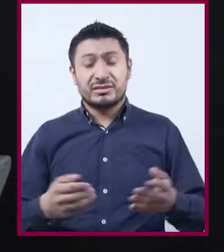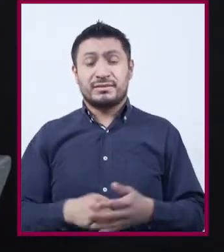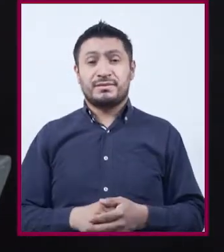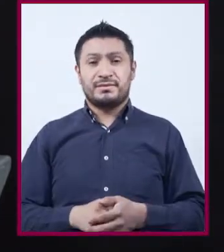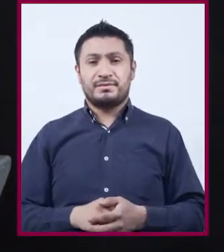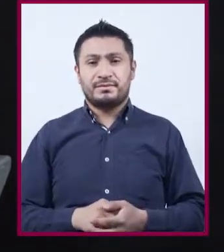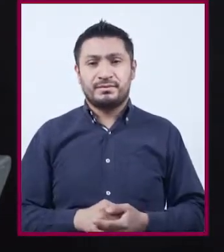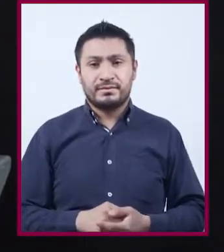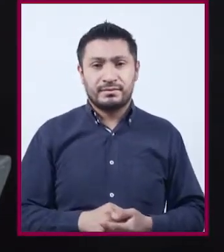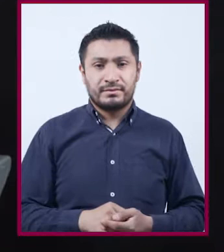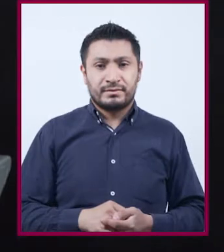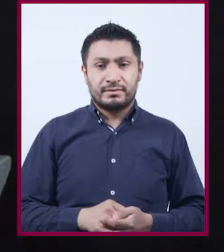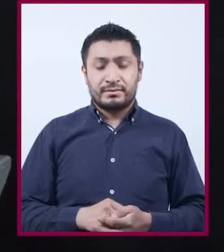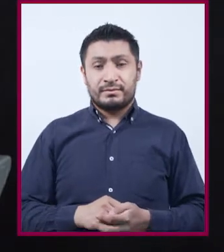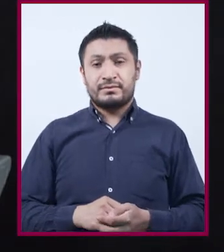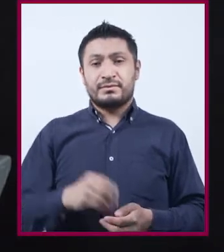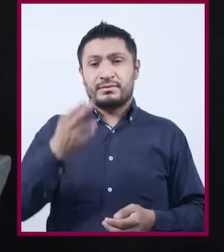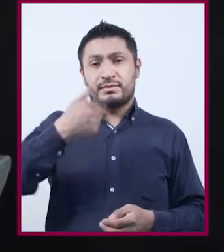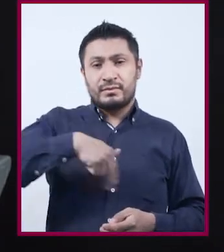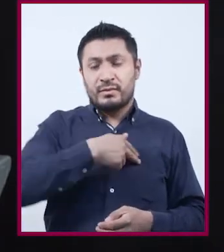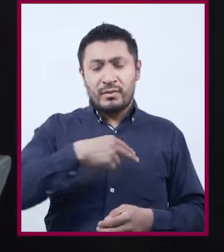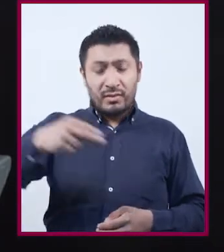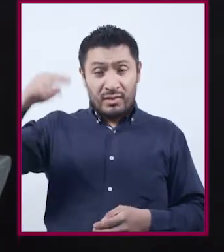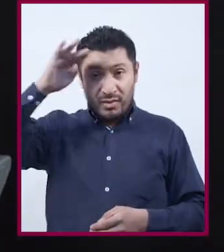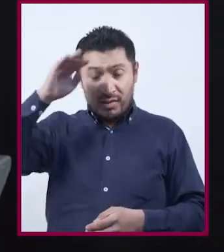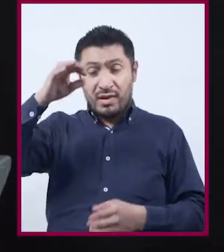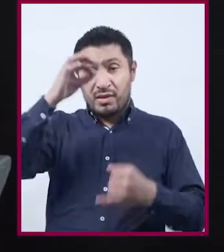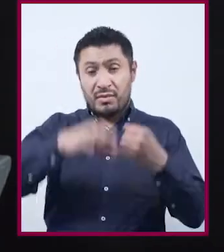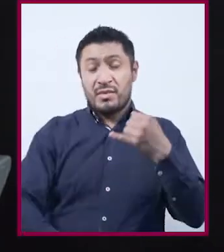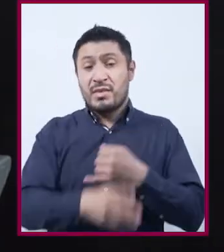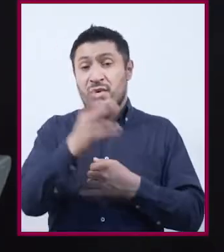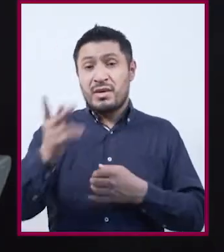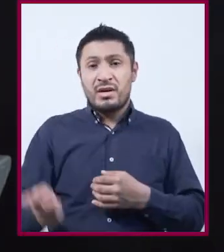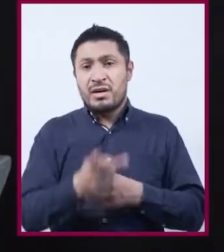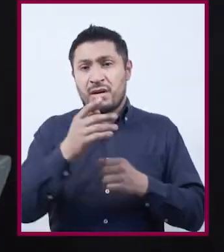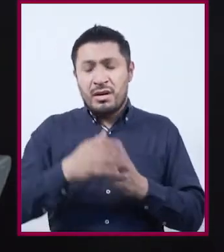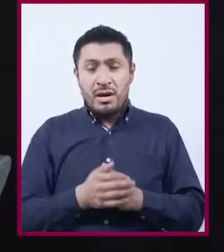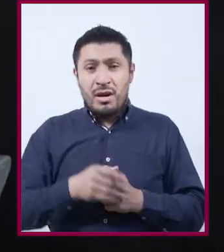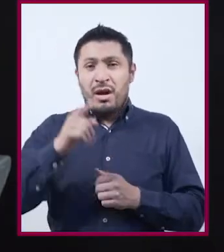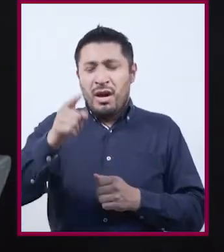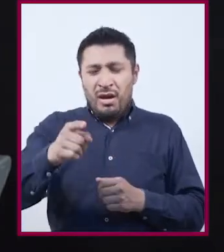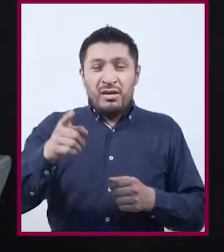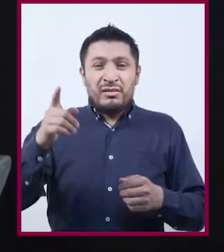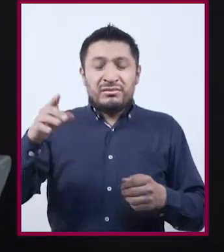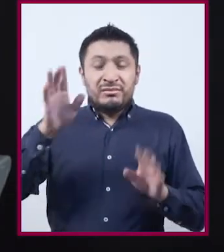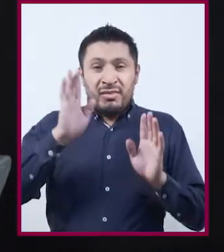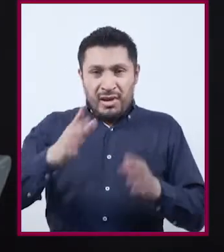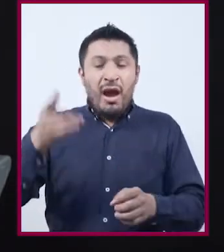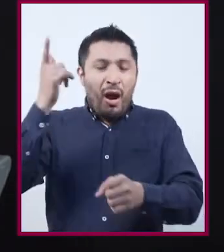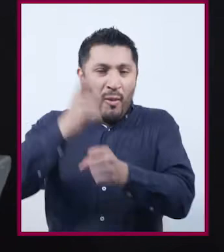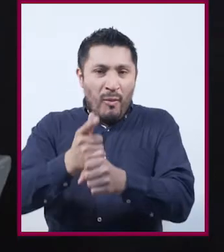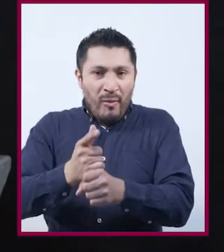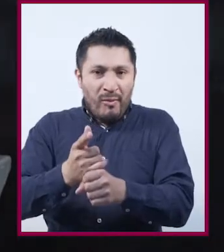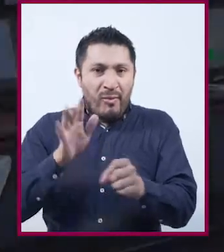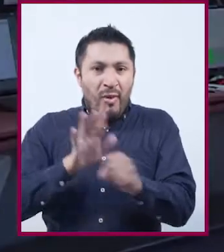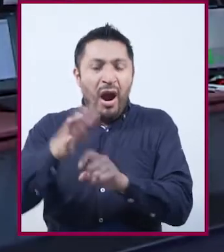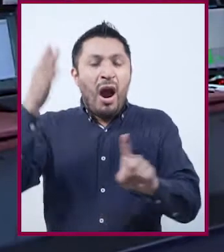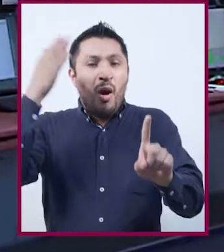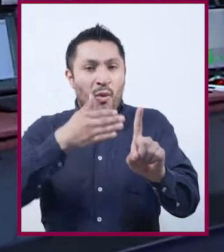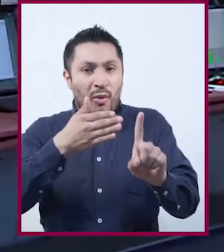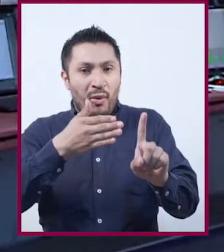potentes manifestaciones de la naturaleza? Centrémonos en esta última pregunta. ¿Ya te imaginas por dónde